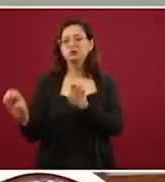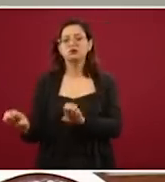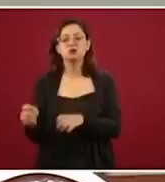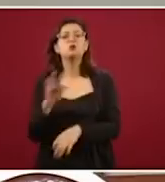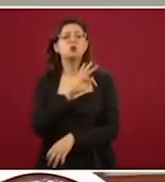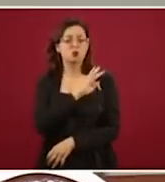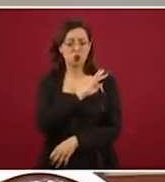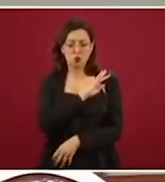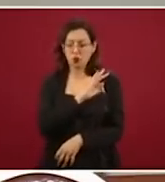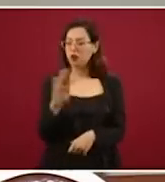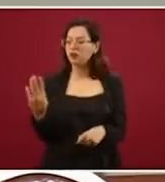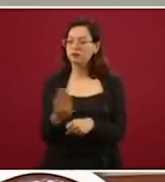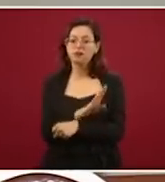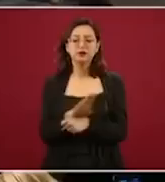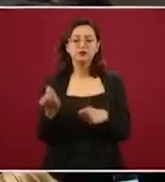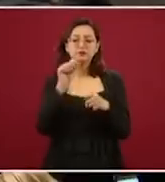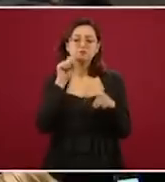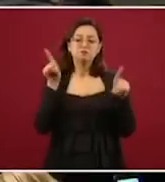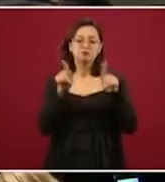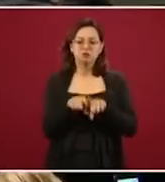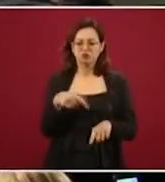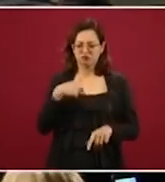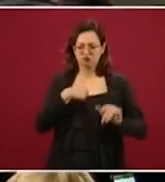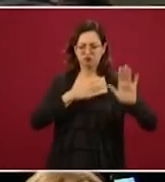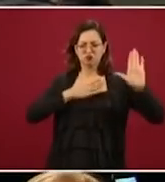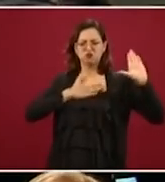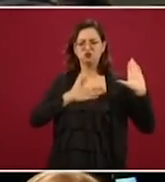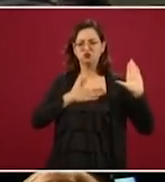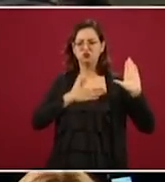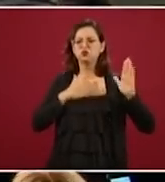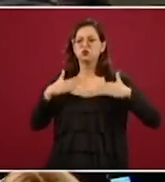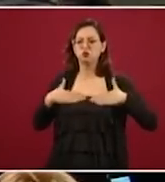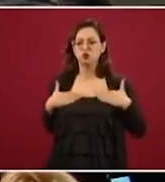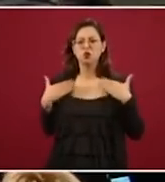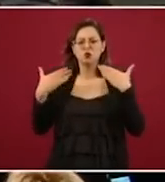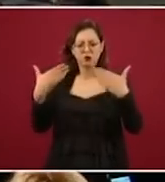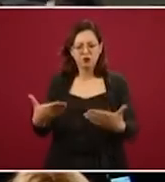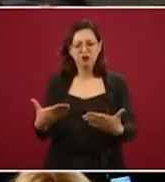este beneficio de si ellos manifiestan que confían en el gobierno y que respetan sus